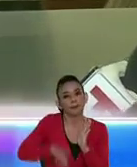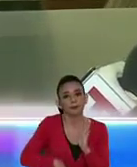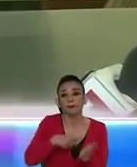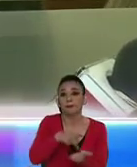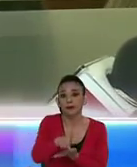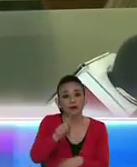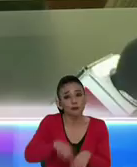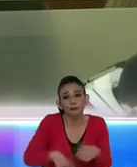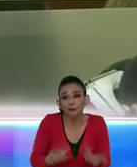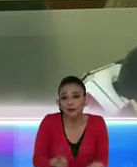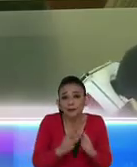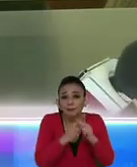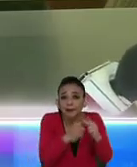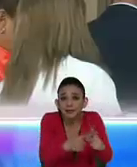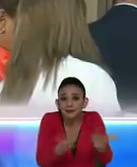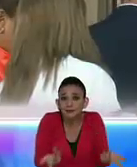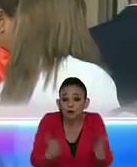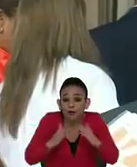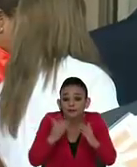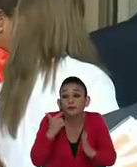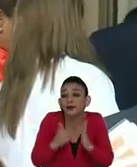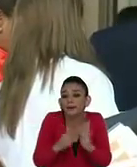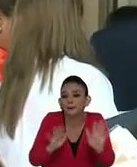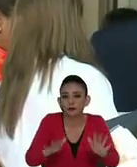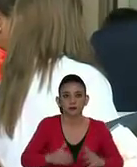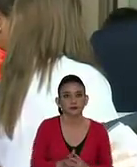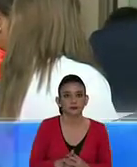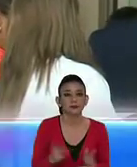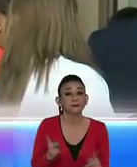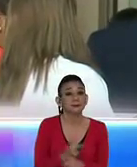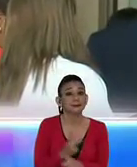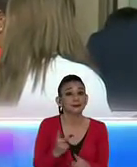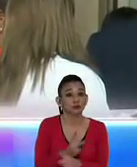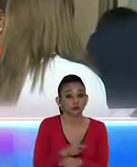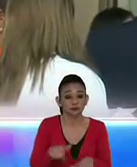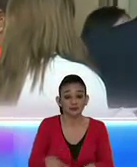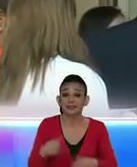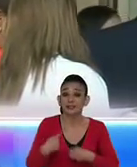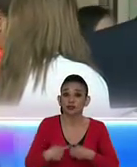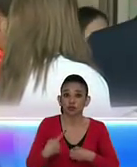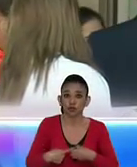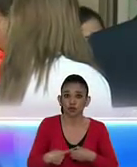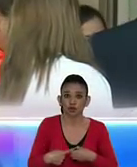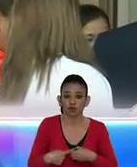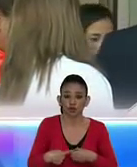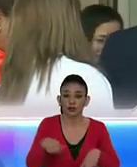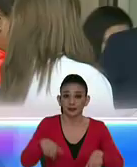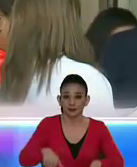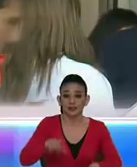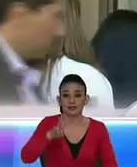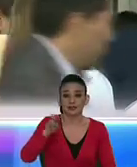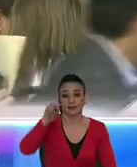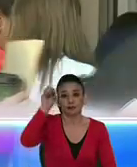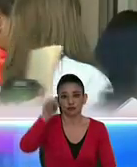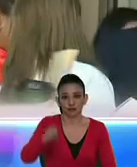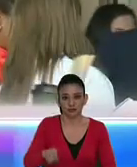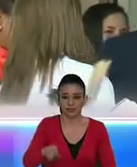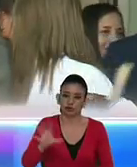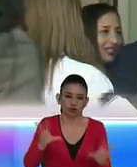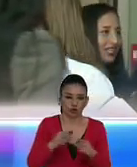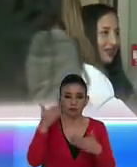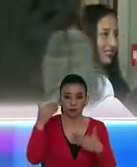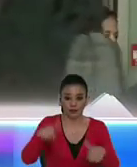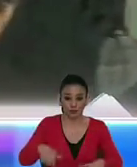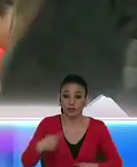el préstamo de su vivienda. Yo creo que es peligroso, y sobre todo esto en Quito, en donde se tiene el 70% de la burocracia nacional, se encuentra en